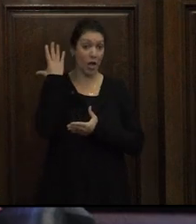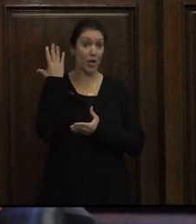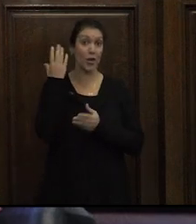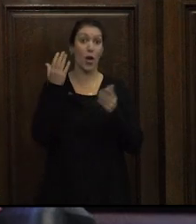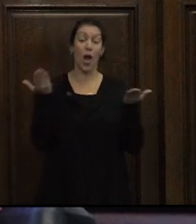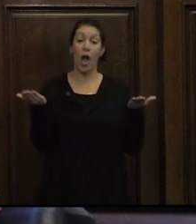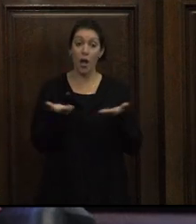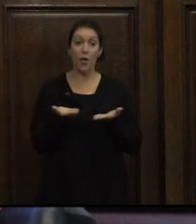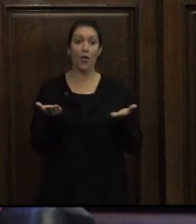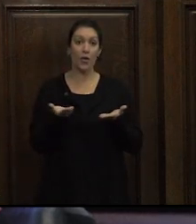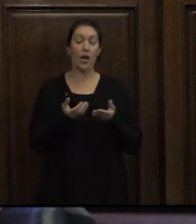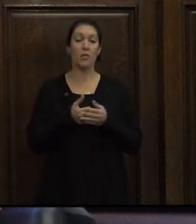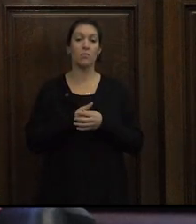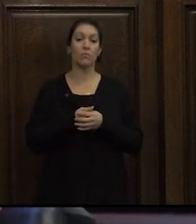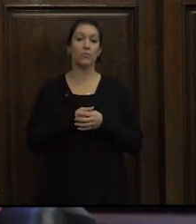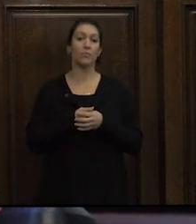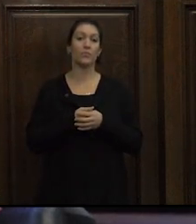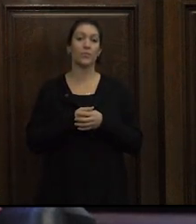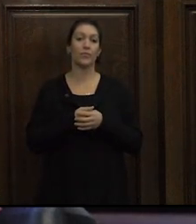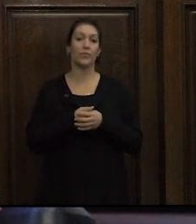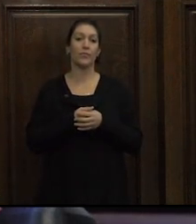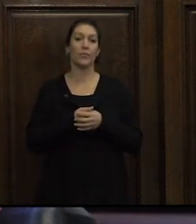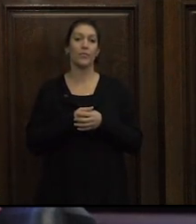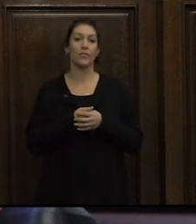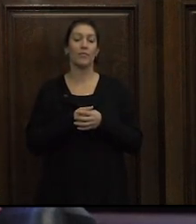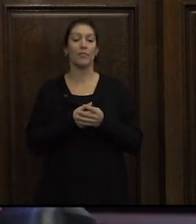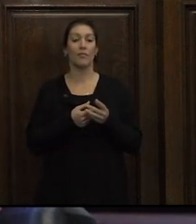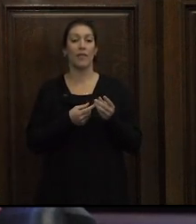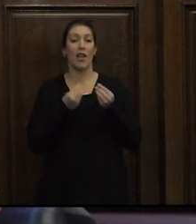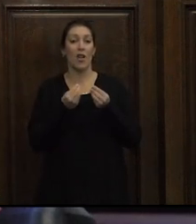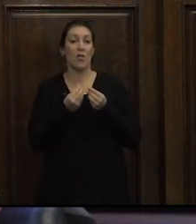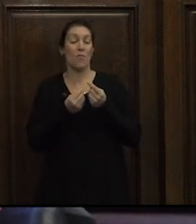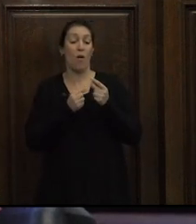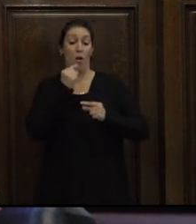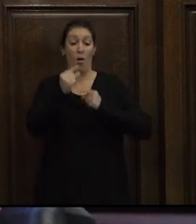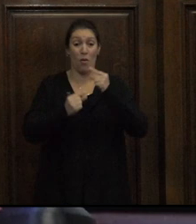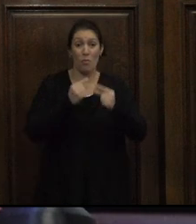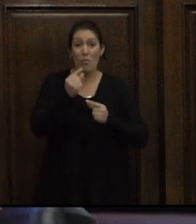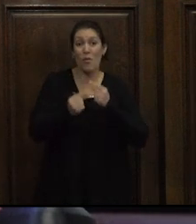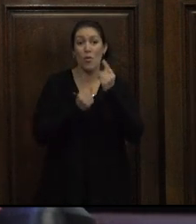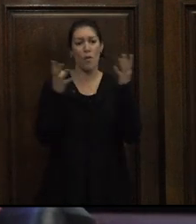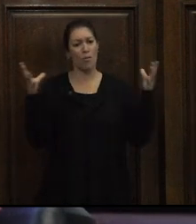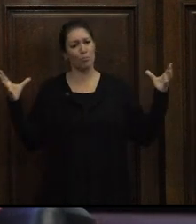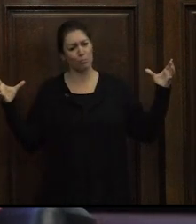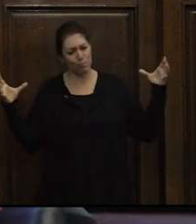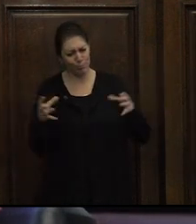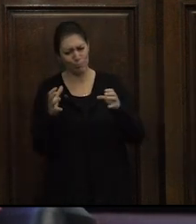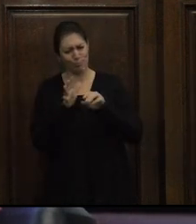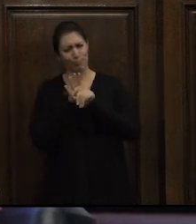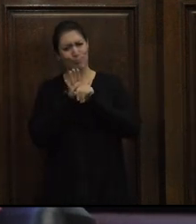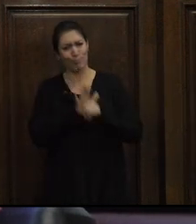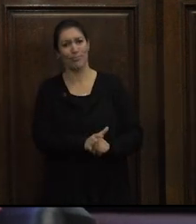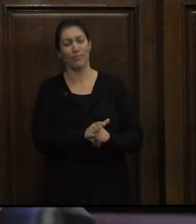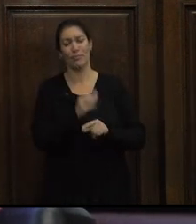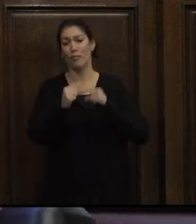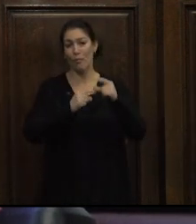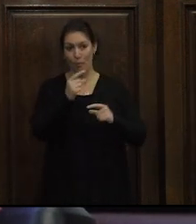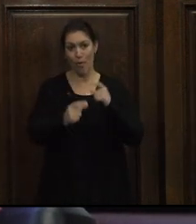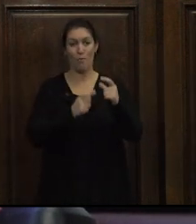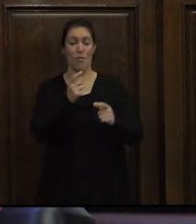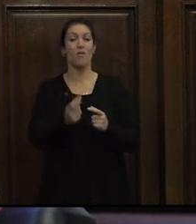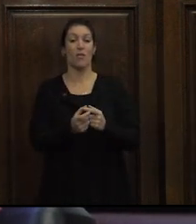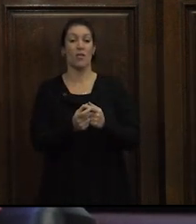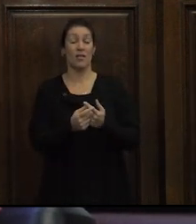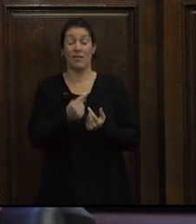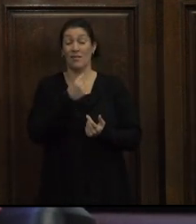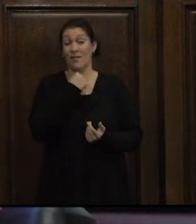había esta cuestión de lo de la aglutinación de la represión, ¿no? De alguna manera se funcionaba, ¿no?